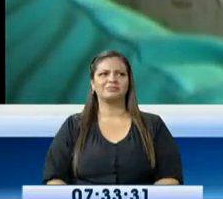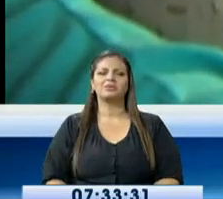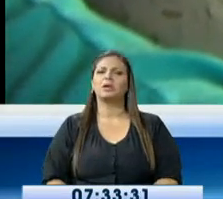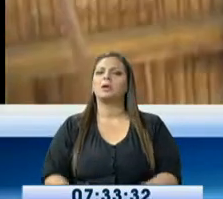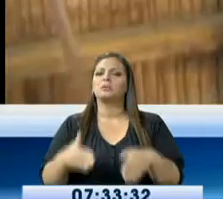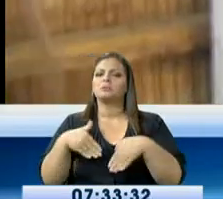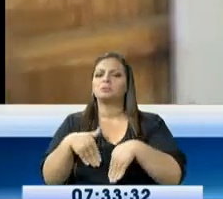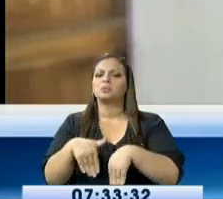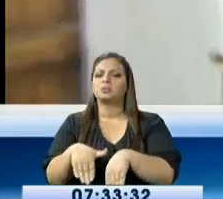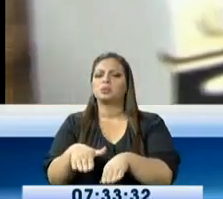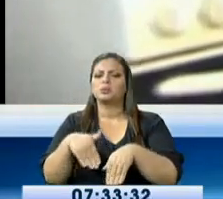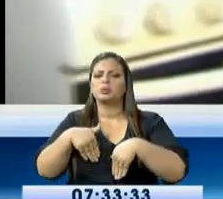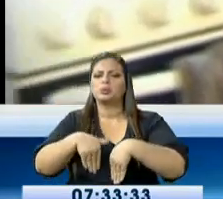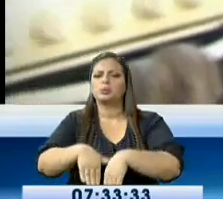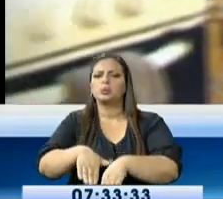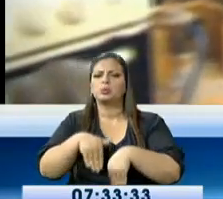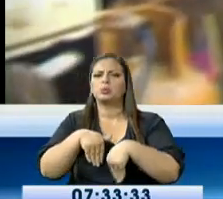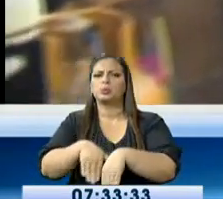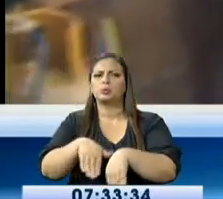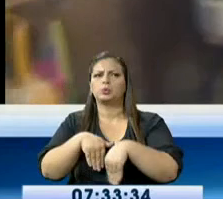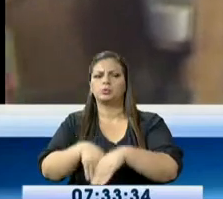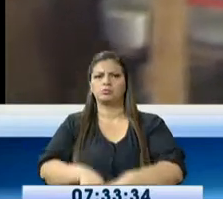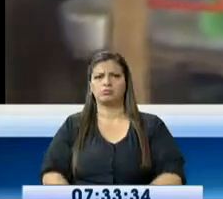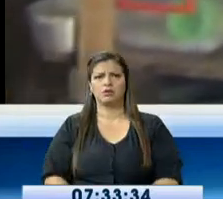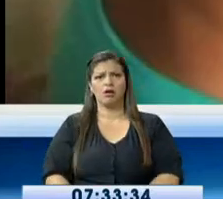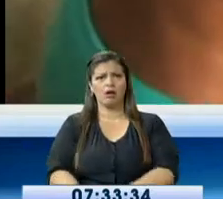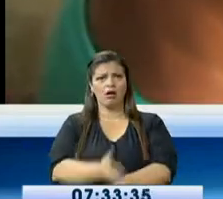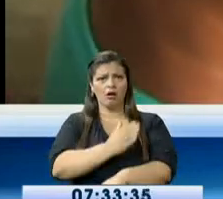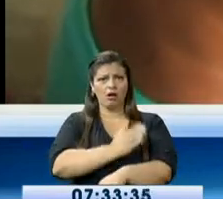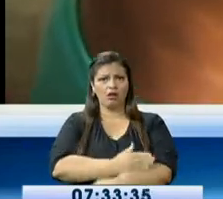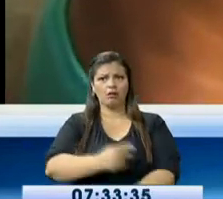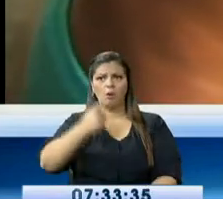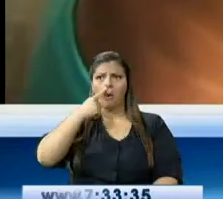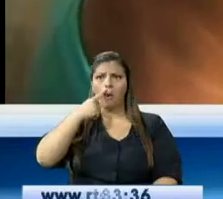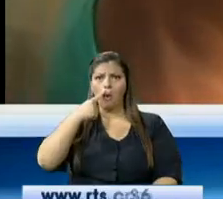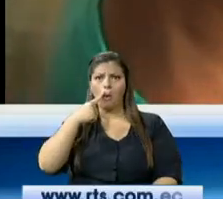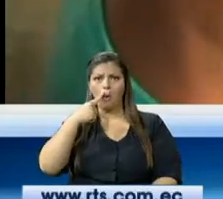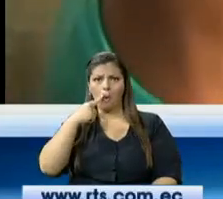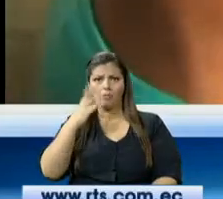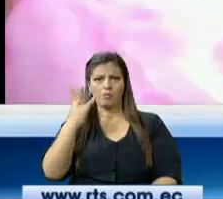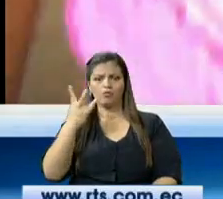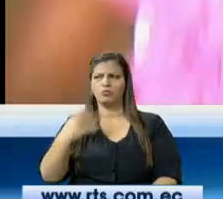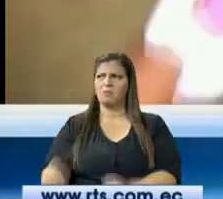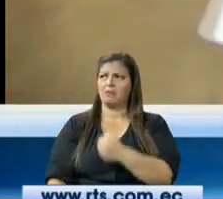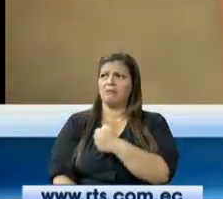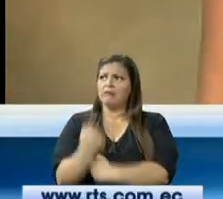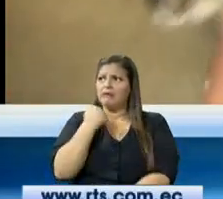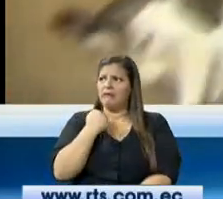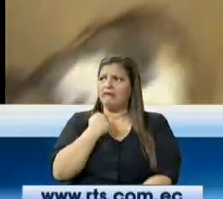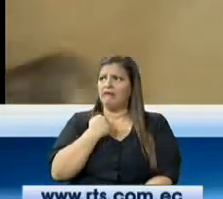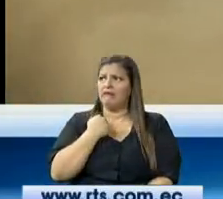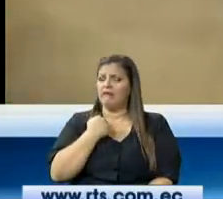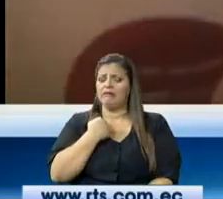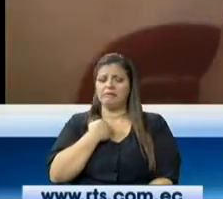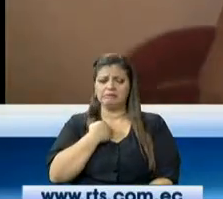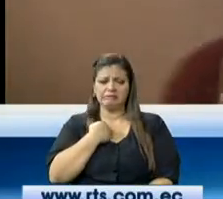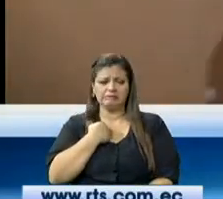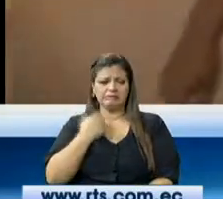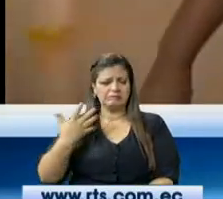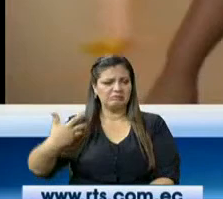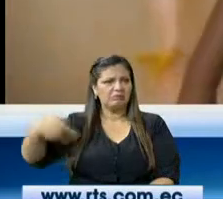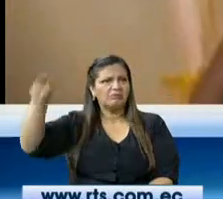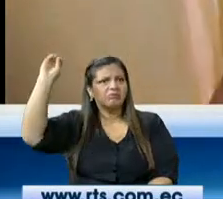de su humilde hogar, porque desde que el padre de sus 3 hijos desapareció cuando eran pequeños, jamás